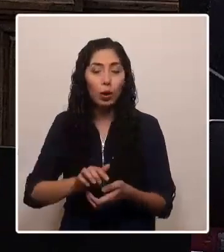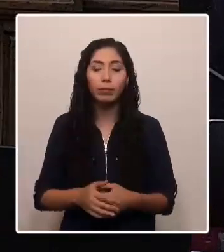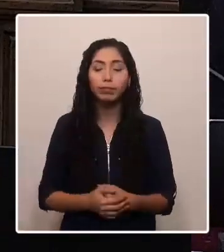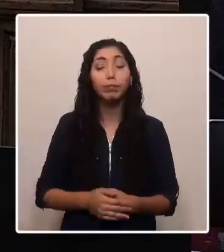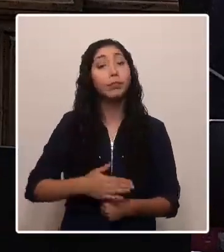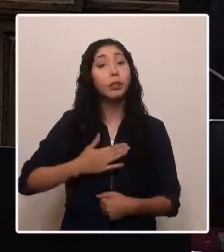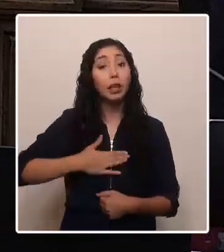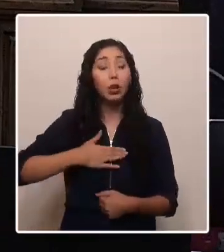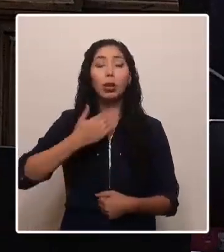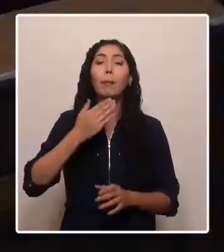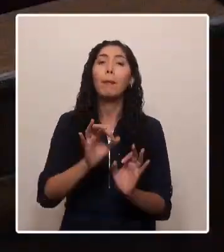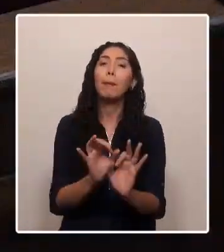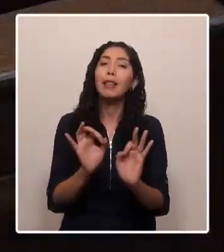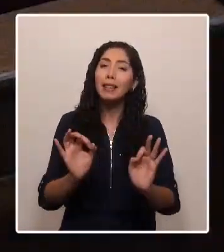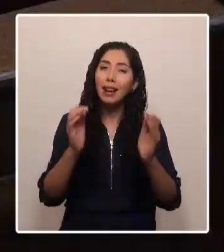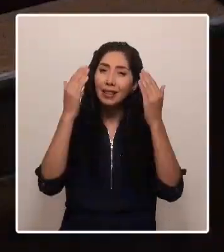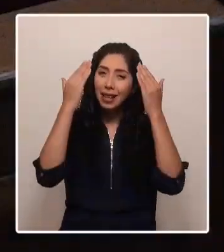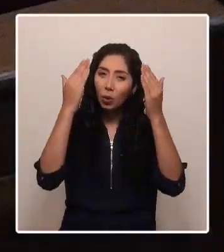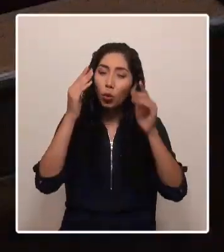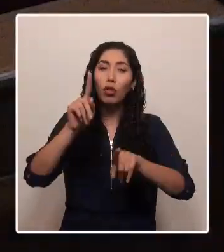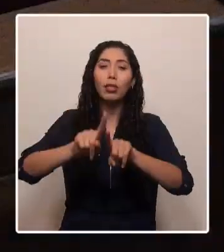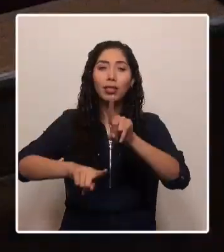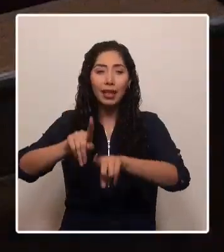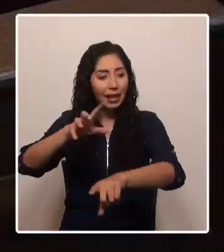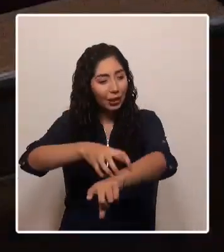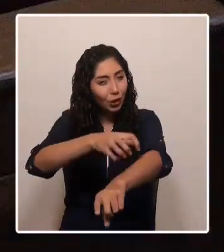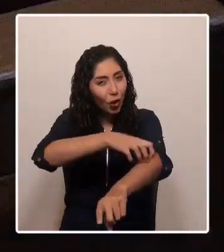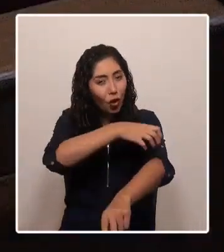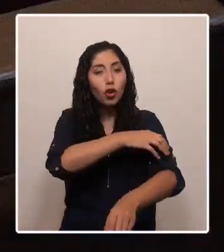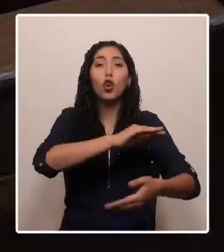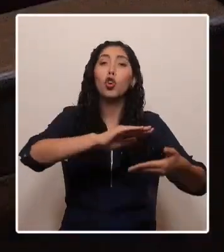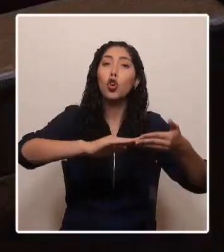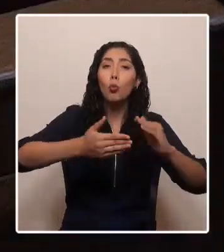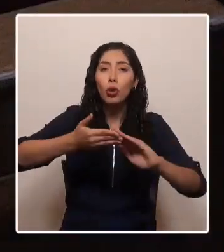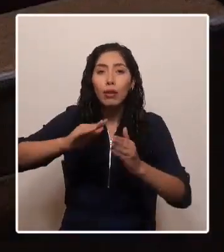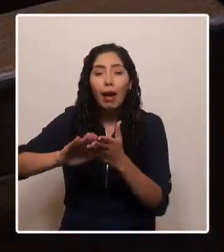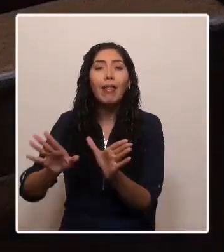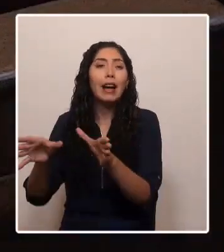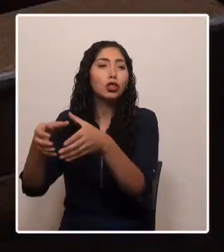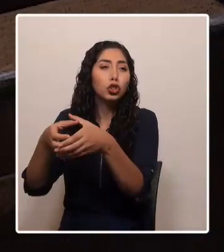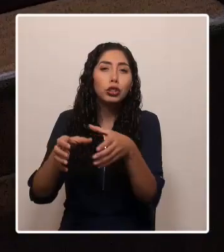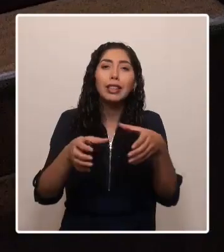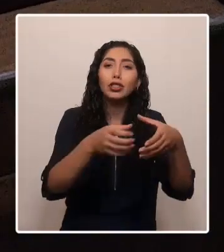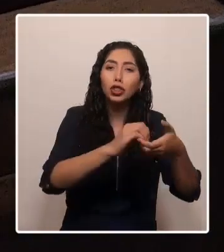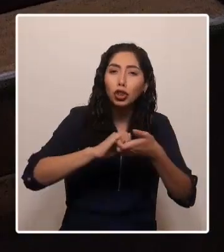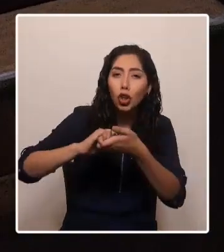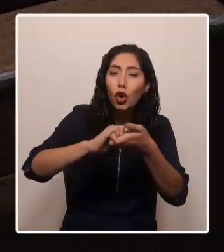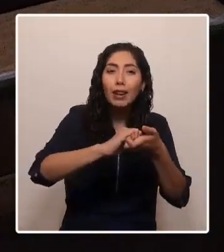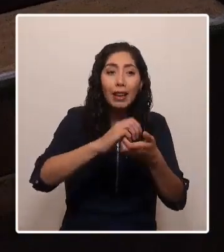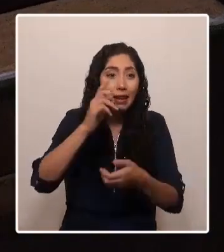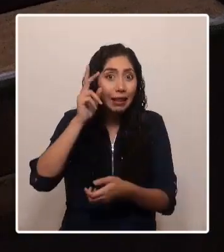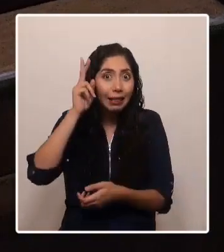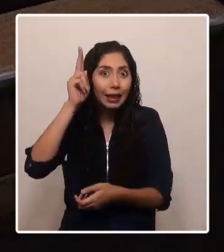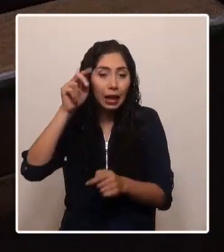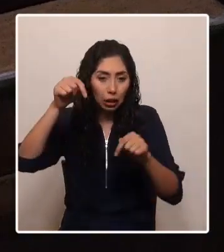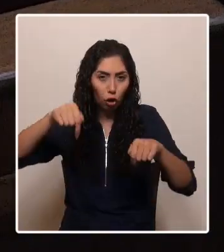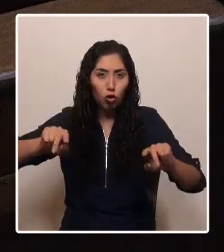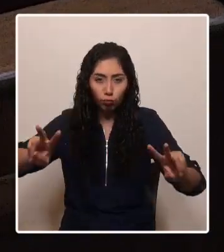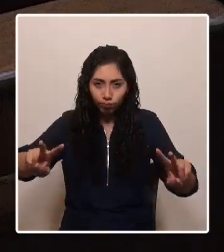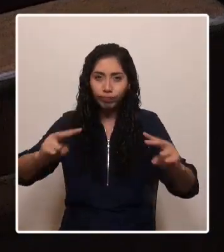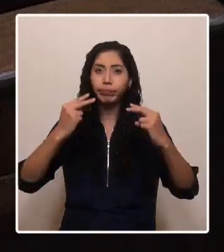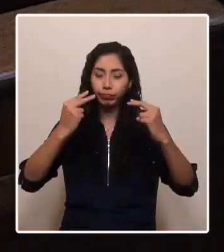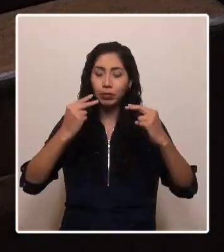especial saludo a los territorios, a las comunidades y asociaciones indígenas quienes nos escuchan hoy día, en particular a los pueblos de la